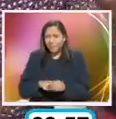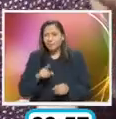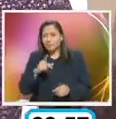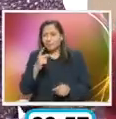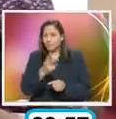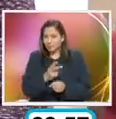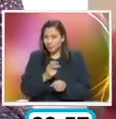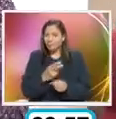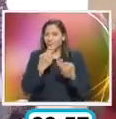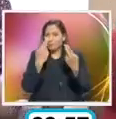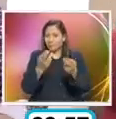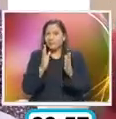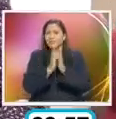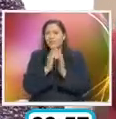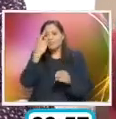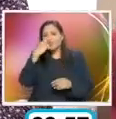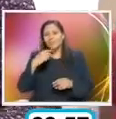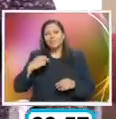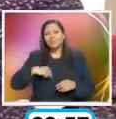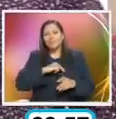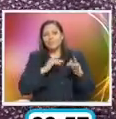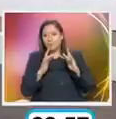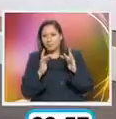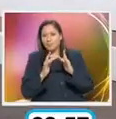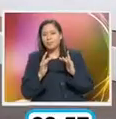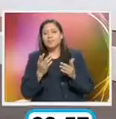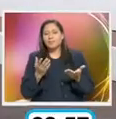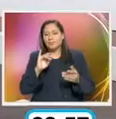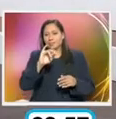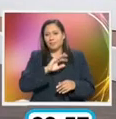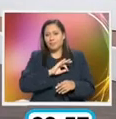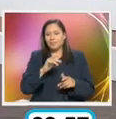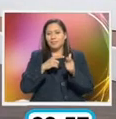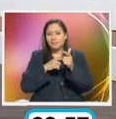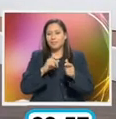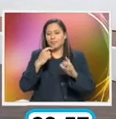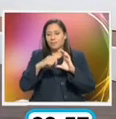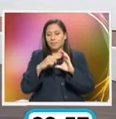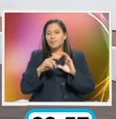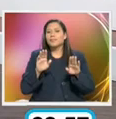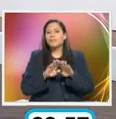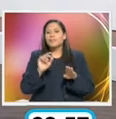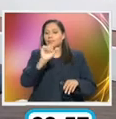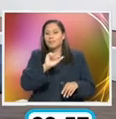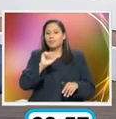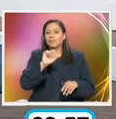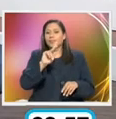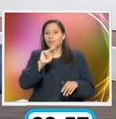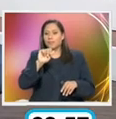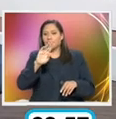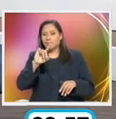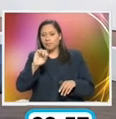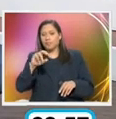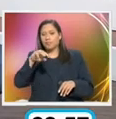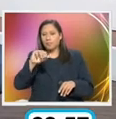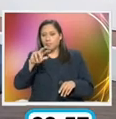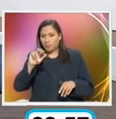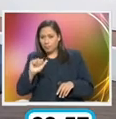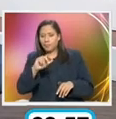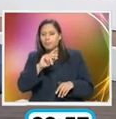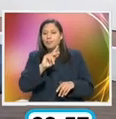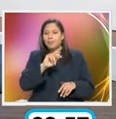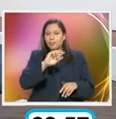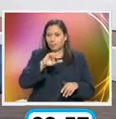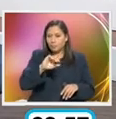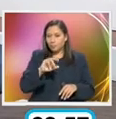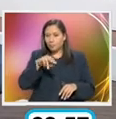te invito a que nos las regales para estar Claro ahí que en sí. contacto contigo. Me pueden seguir en Twitter como @PabloMava, Facebook Pablo